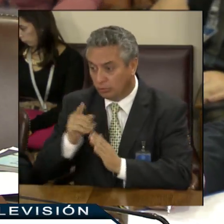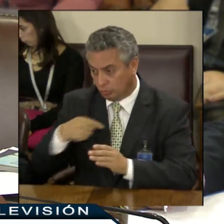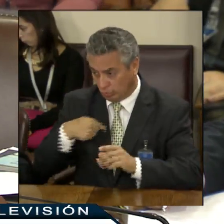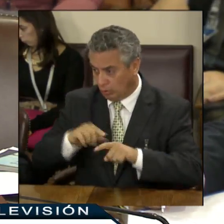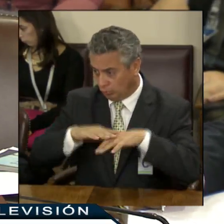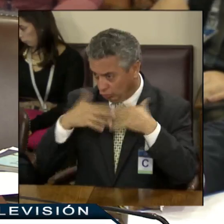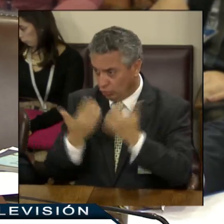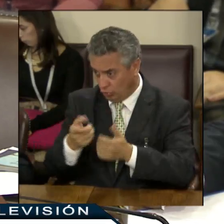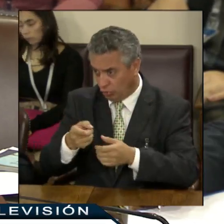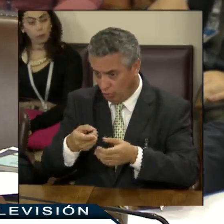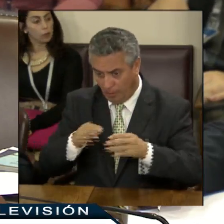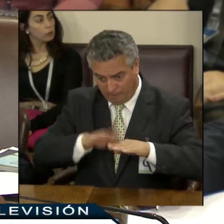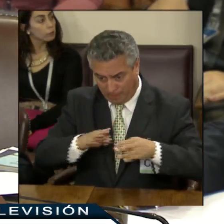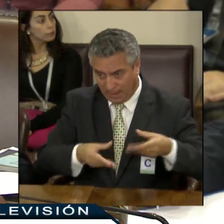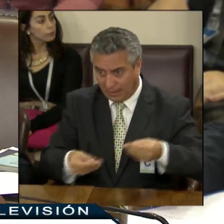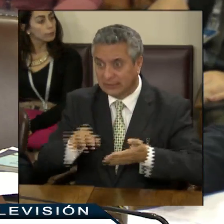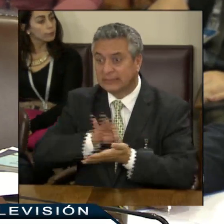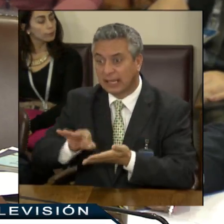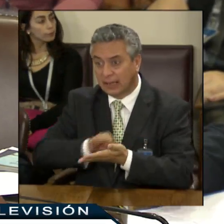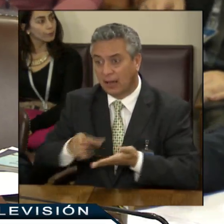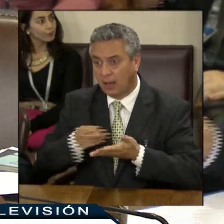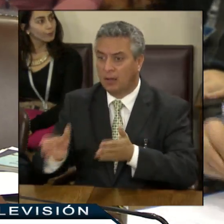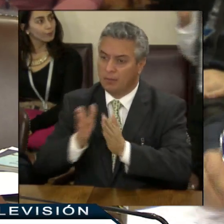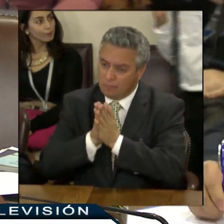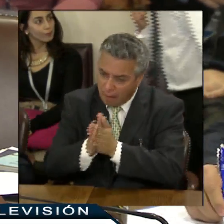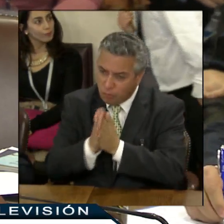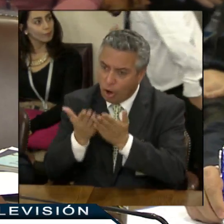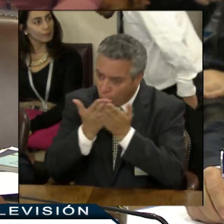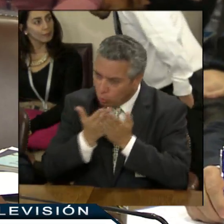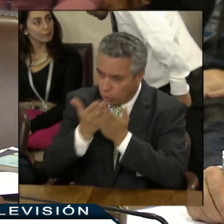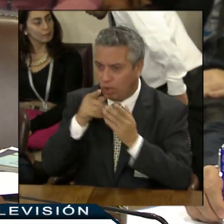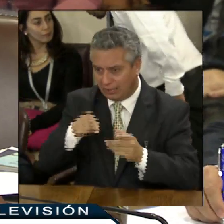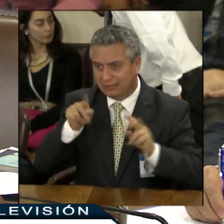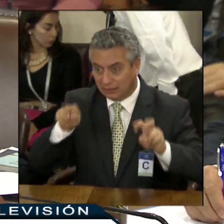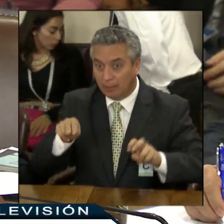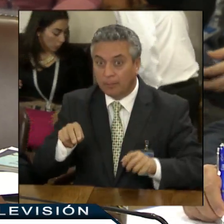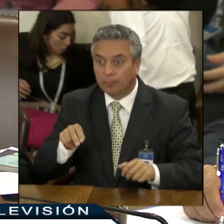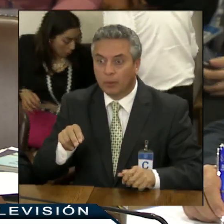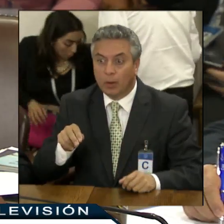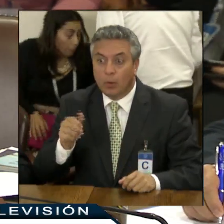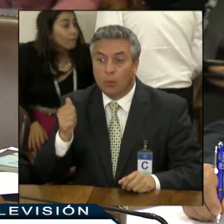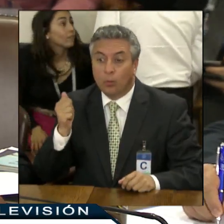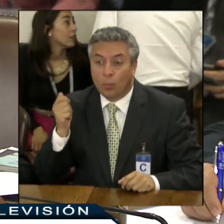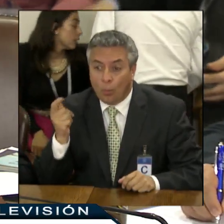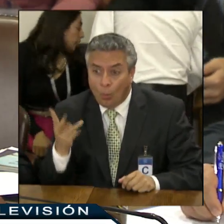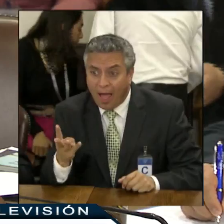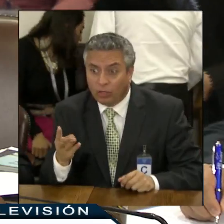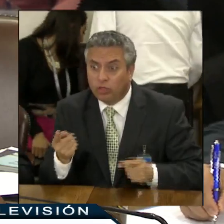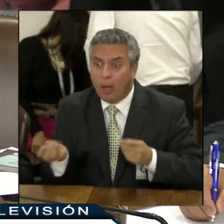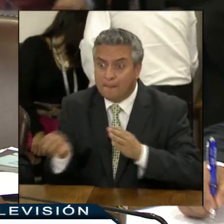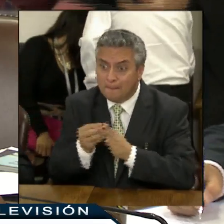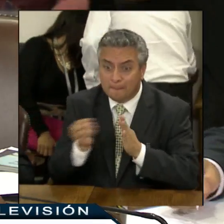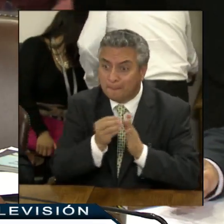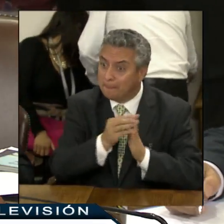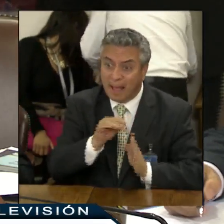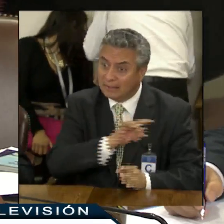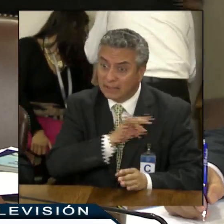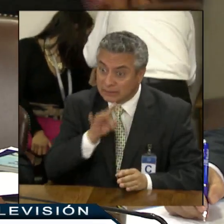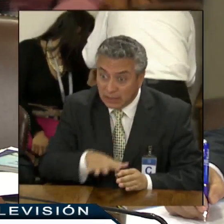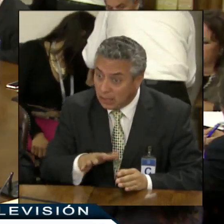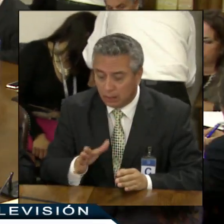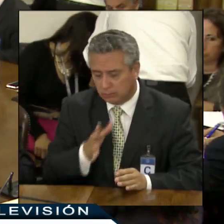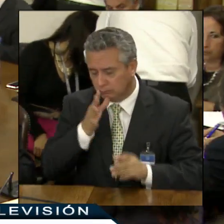antecedentes a la secretaría para que por favor estudien este caso no sé Cuántos casos más habrán en el país en este en este sentido presidente